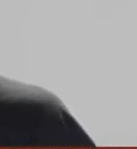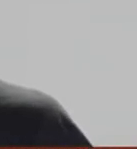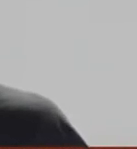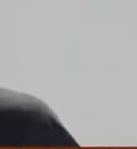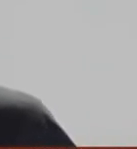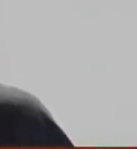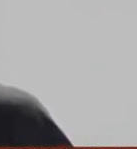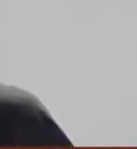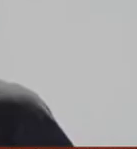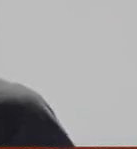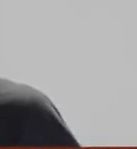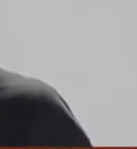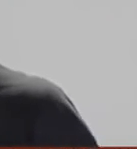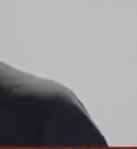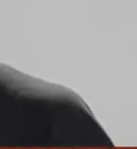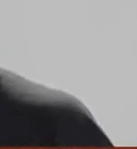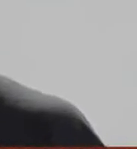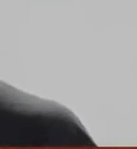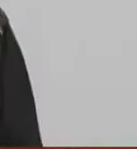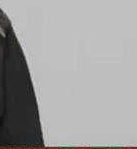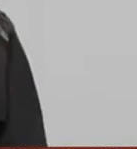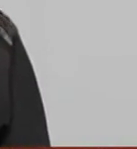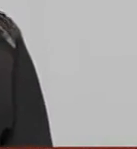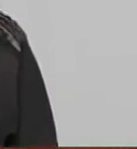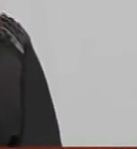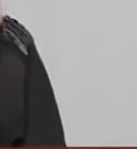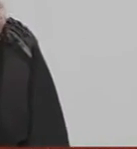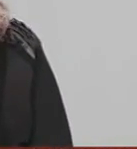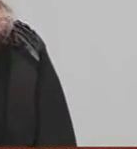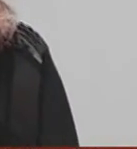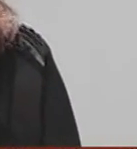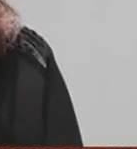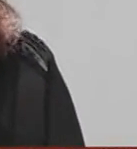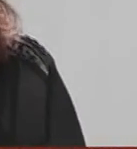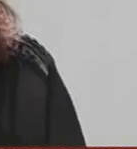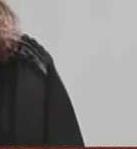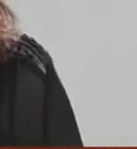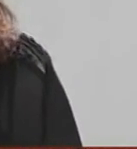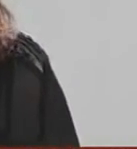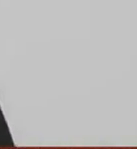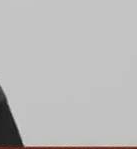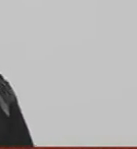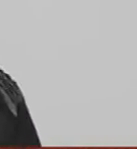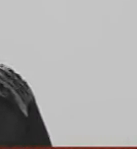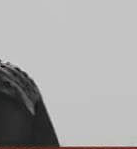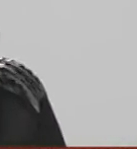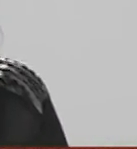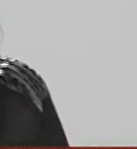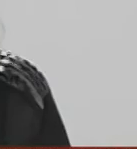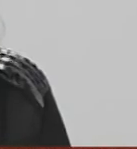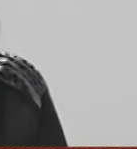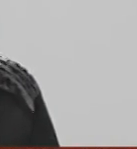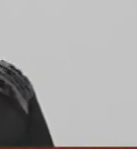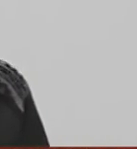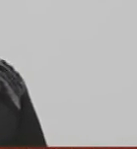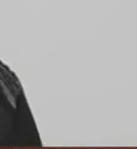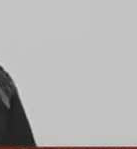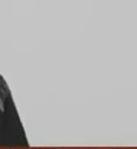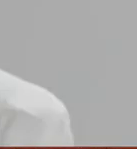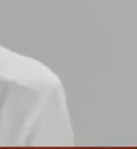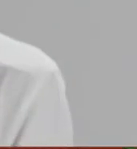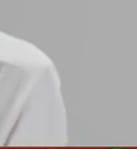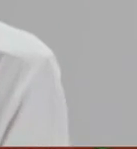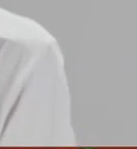Museo de Memoria y Tolerancia. Está dirigida a esos 25 millones de latinos que tienen el derecho de votar en los Estados